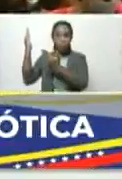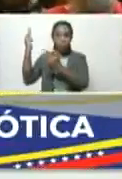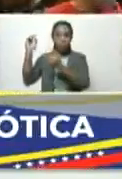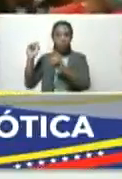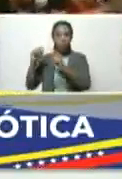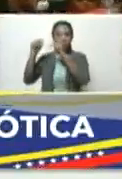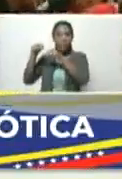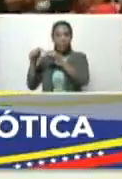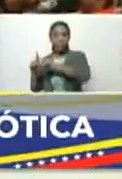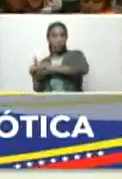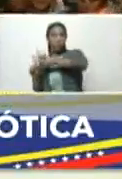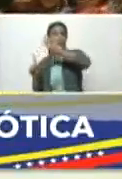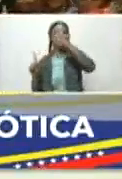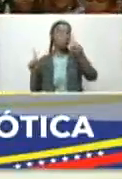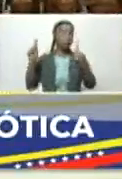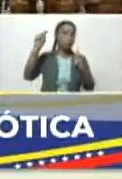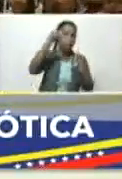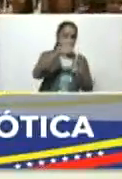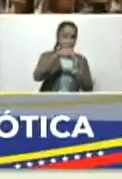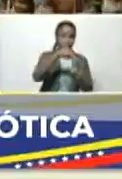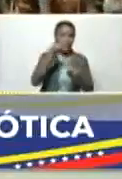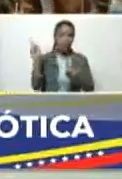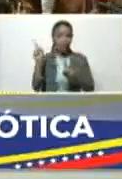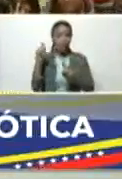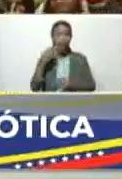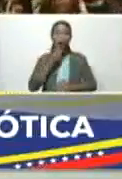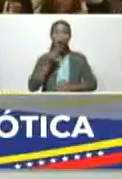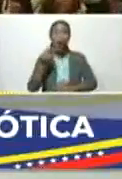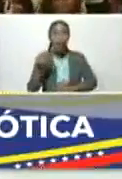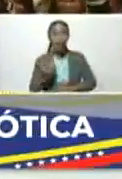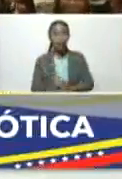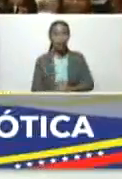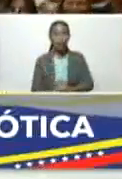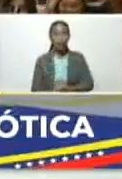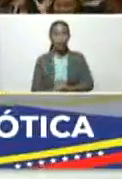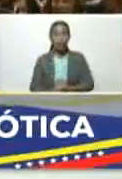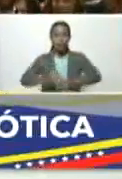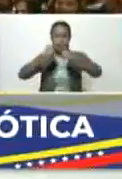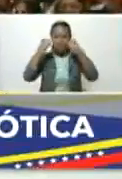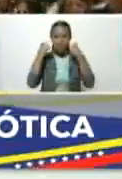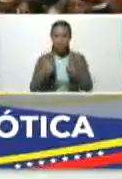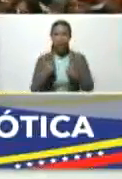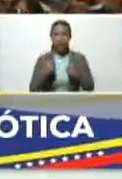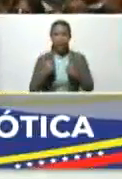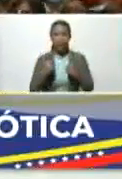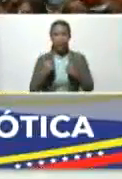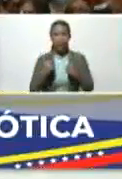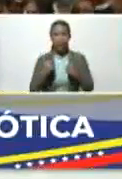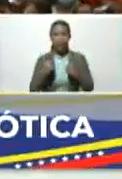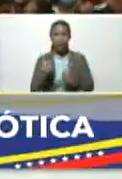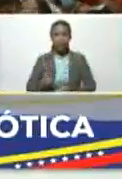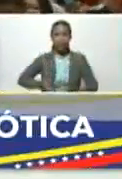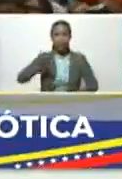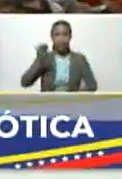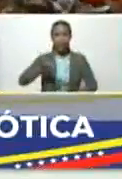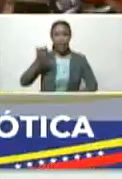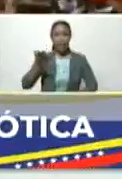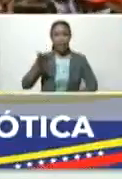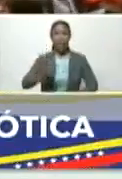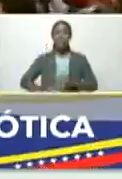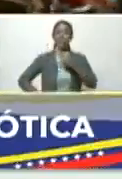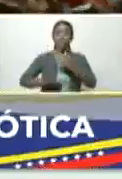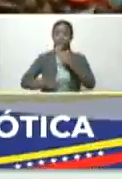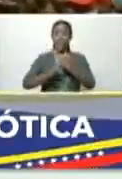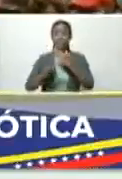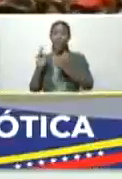a punta, de esta juventud aguerrida y gloriosa, y todavía